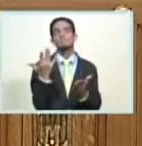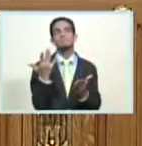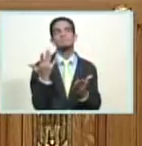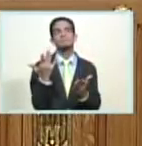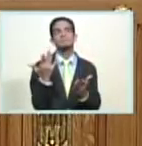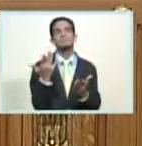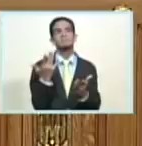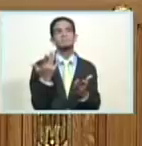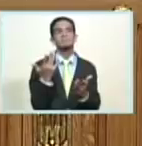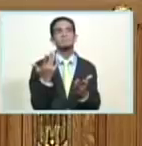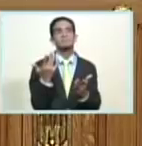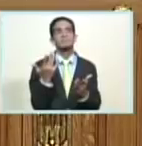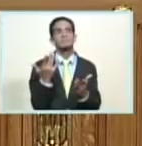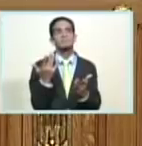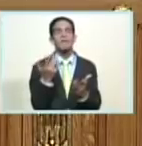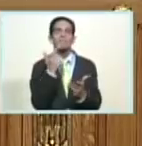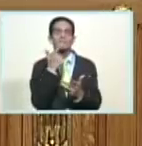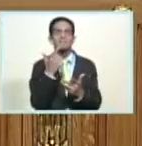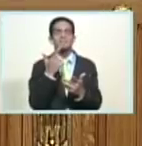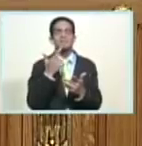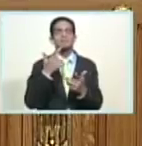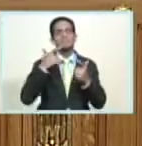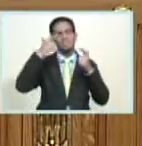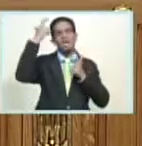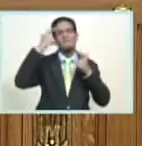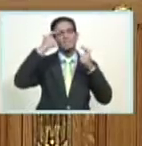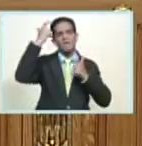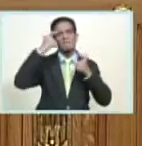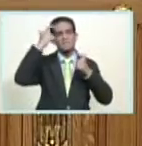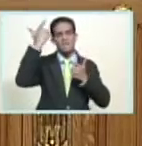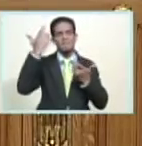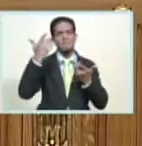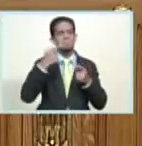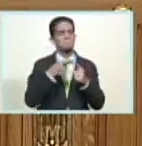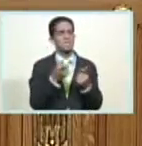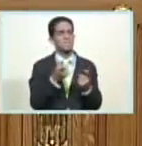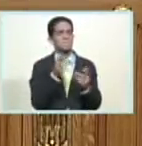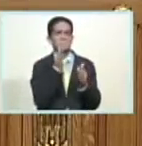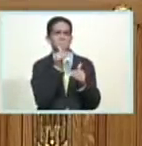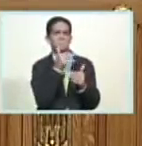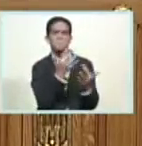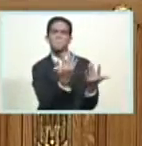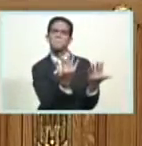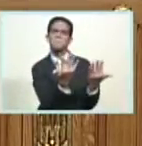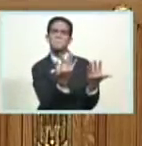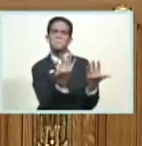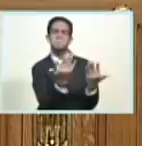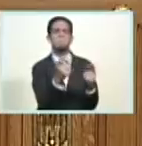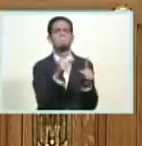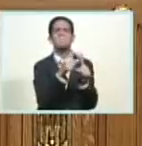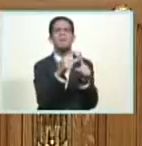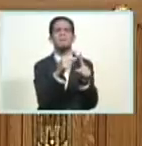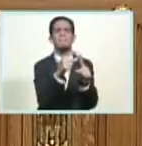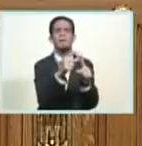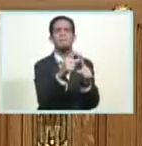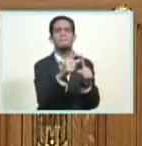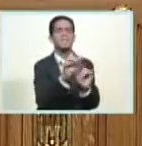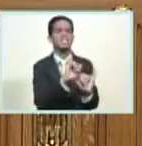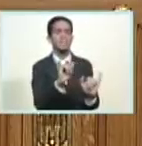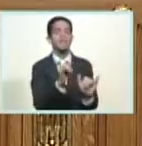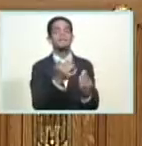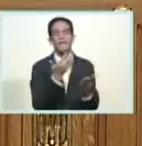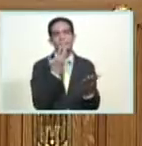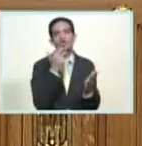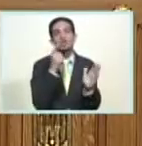cuatro chavezazos, que Chávez, que mi comandante, y resultado, no tiene ningún resultado. Está bien, compromiso con